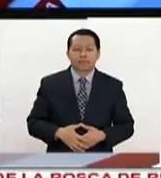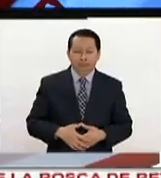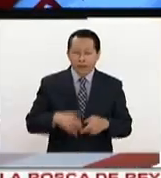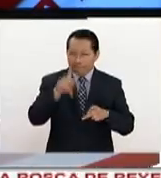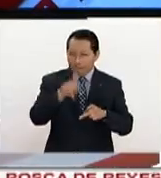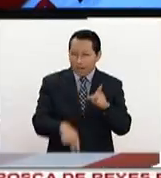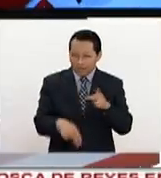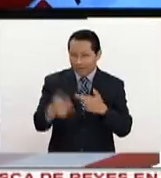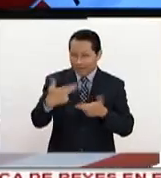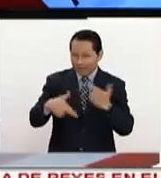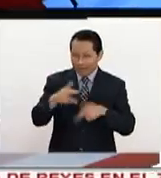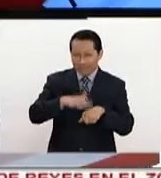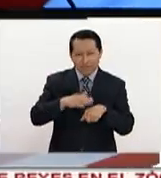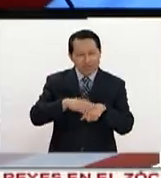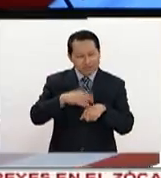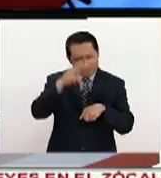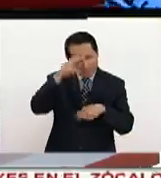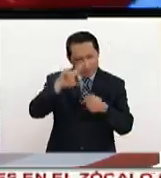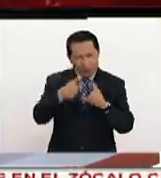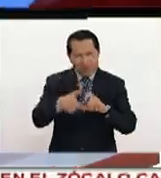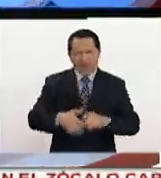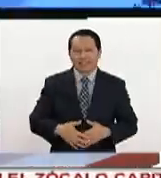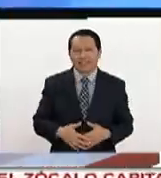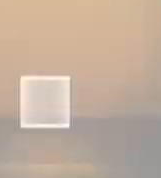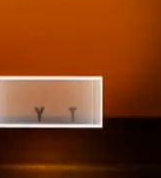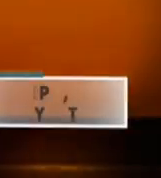Vamos a hacer otra pausa, regresamos. México al día.